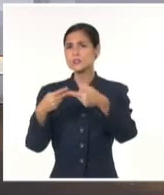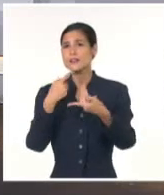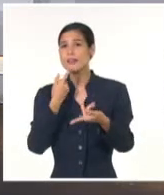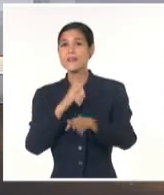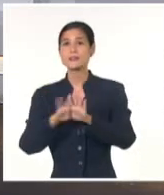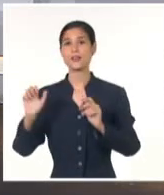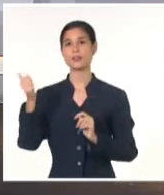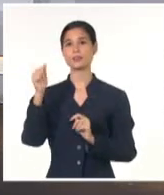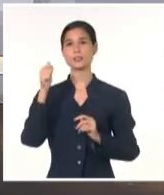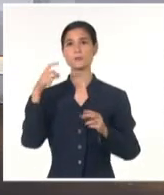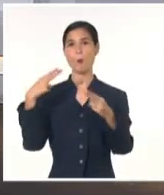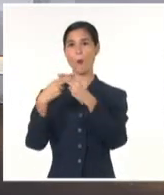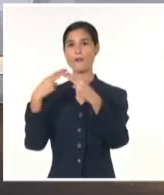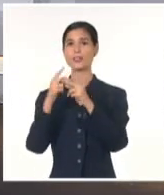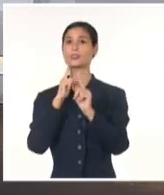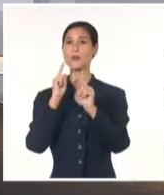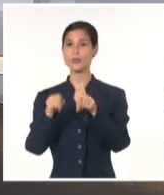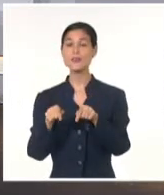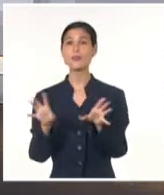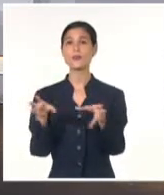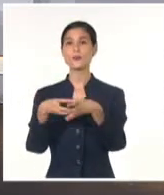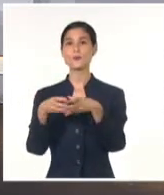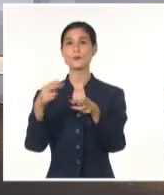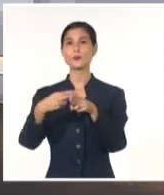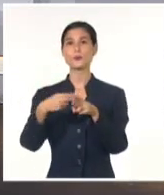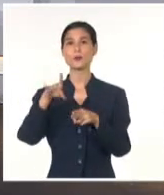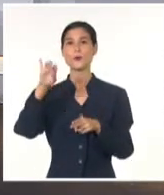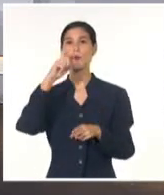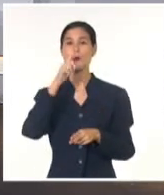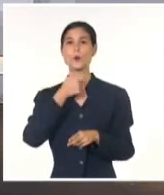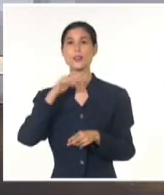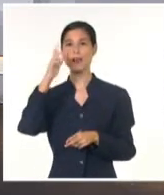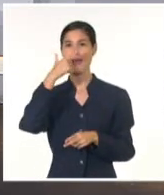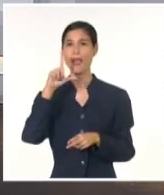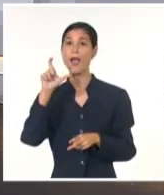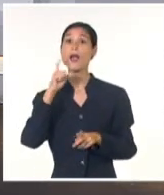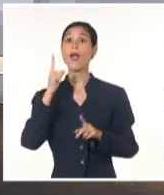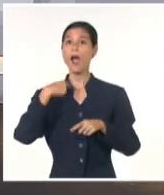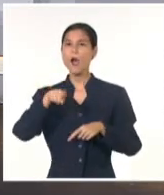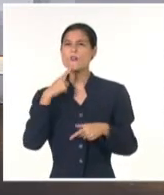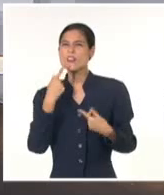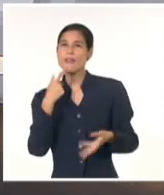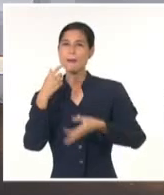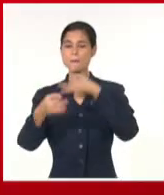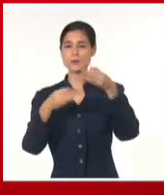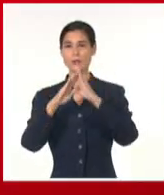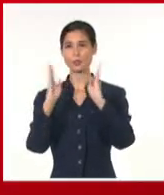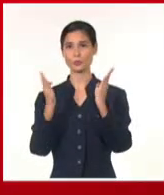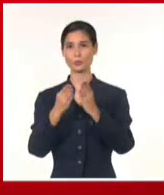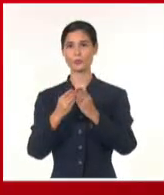UNIAC. A continuación, le ofrecemos las consideraciones que al respecto nos brinda la actriz Verónica Lin.